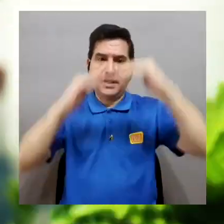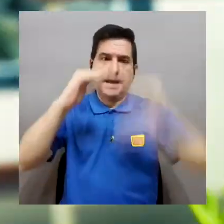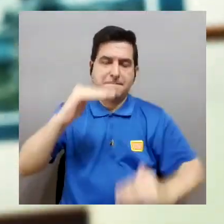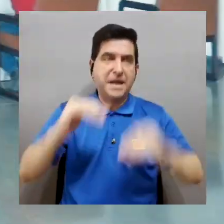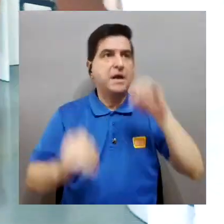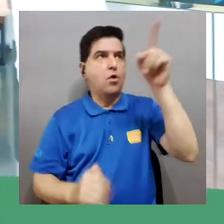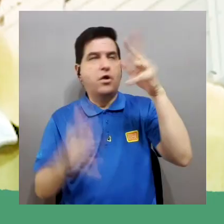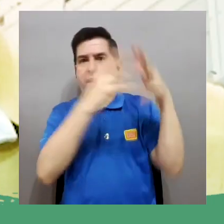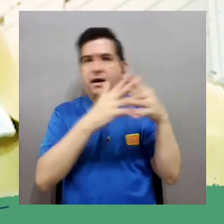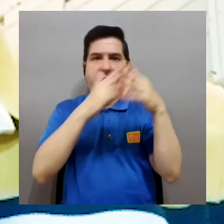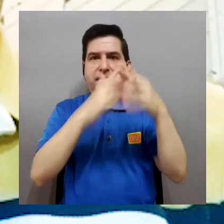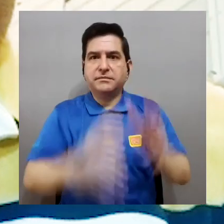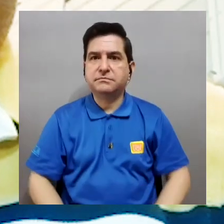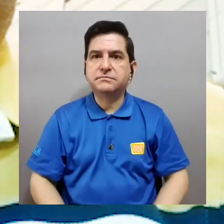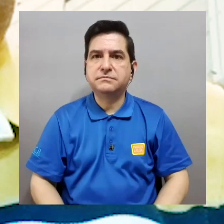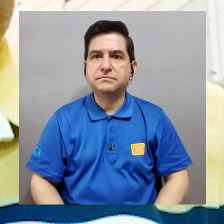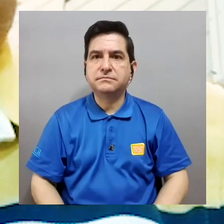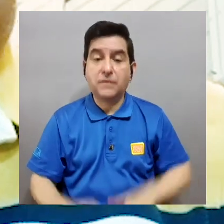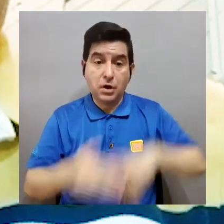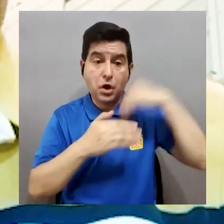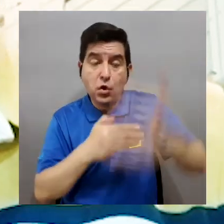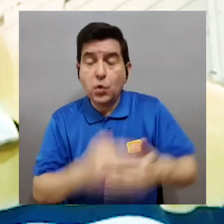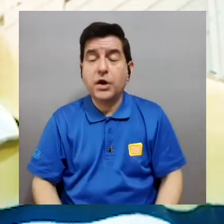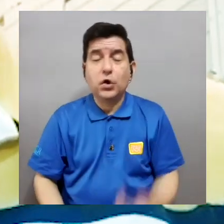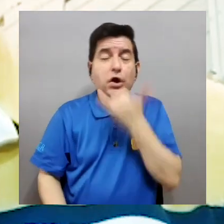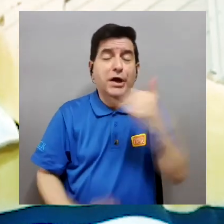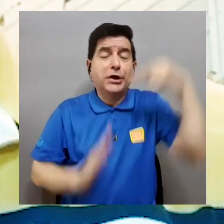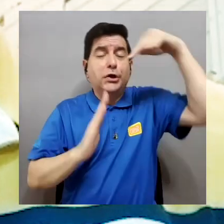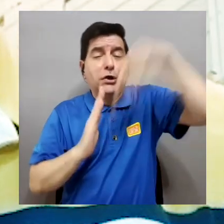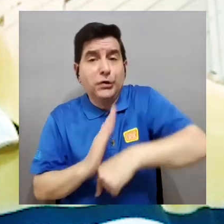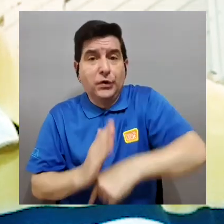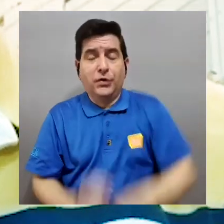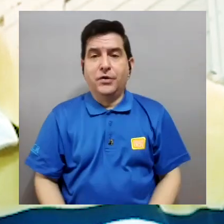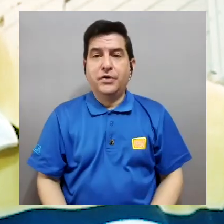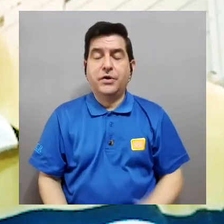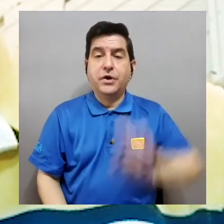a los norteamericanos. Luego, para mí un grave error fue que se